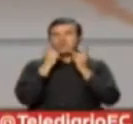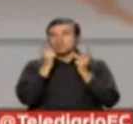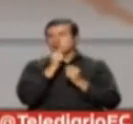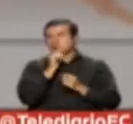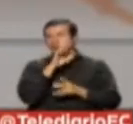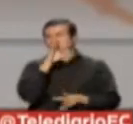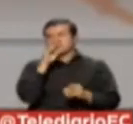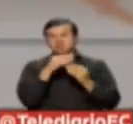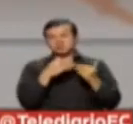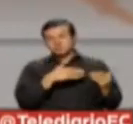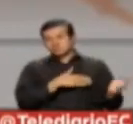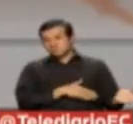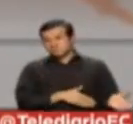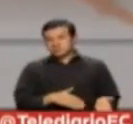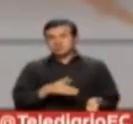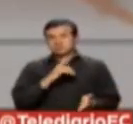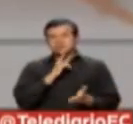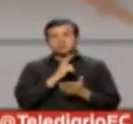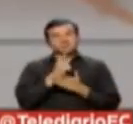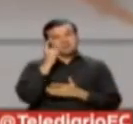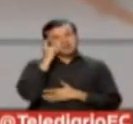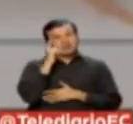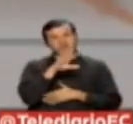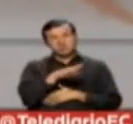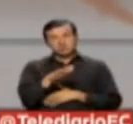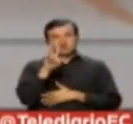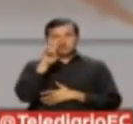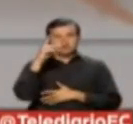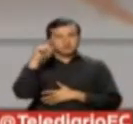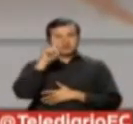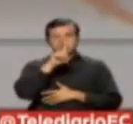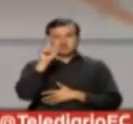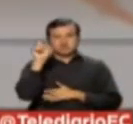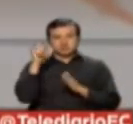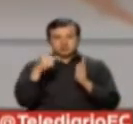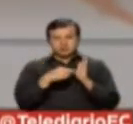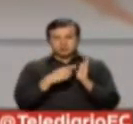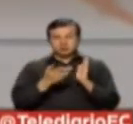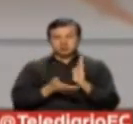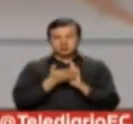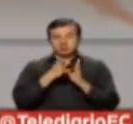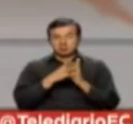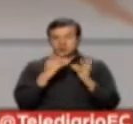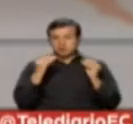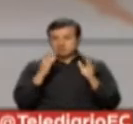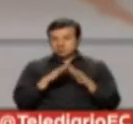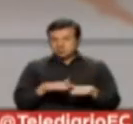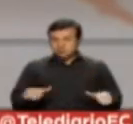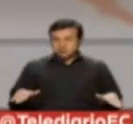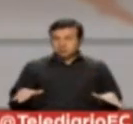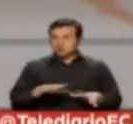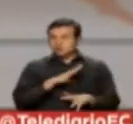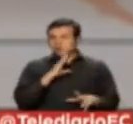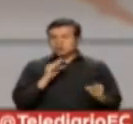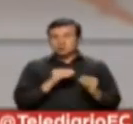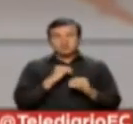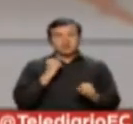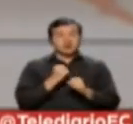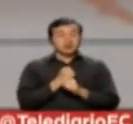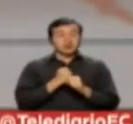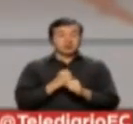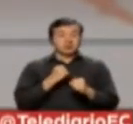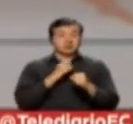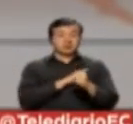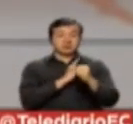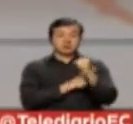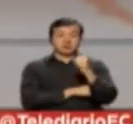y por eso digo calculamos más o menos dos millones cien mil con un incremento importante de estudiantes estos es un trabajo muy fuerte